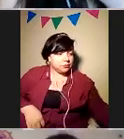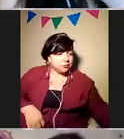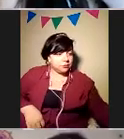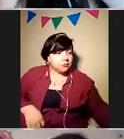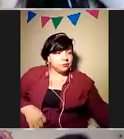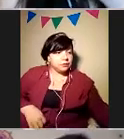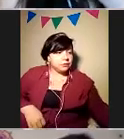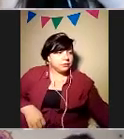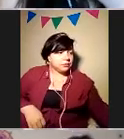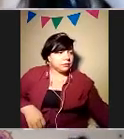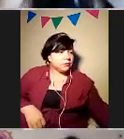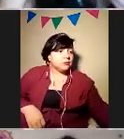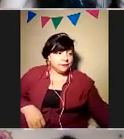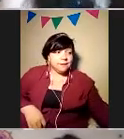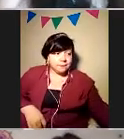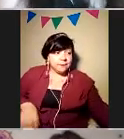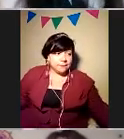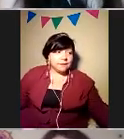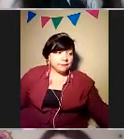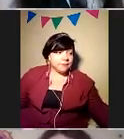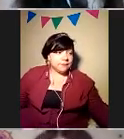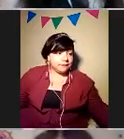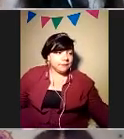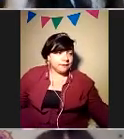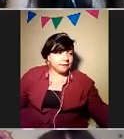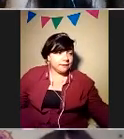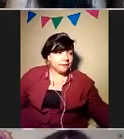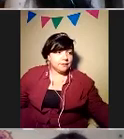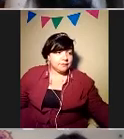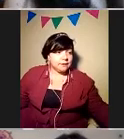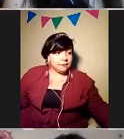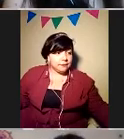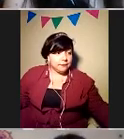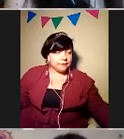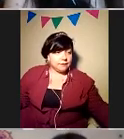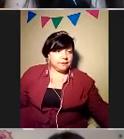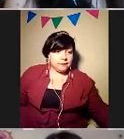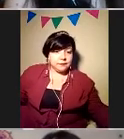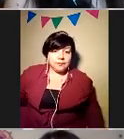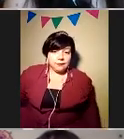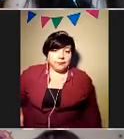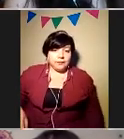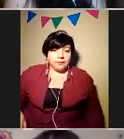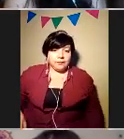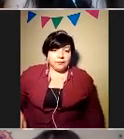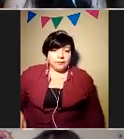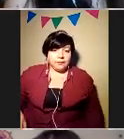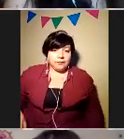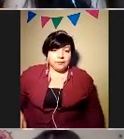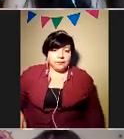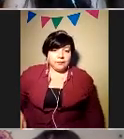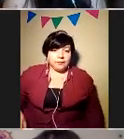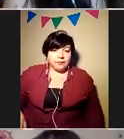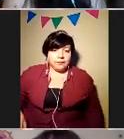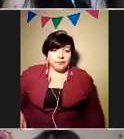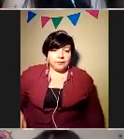Y, por ejemplo, cuerpos son distintos, no hay absolutamente ningún cuerpo que se parezca, ningún cuerpo que se parezca. Y el slow fashion te